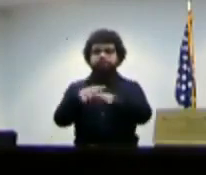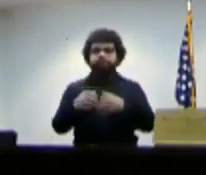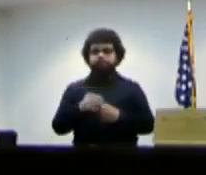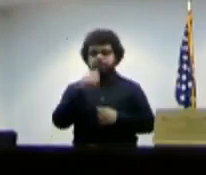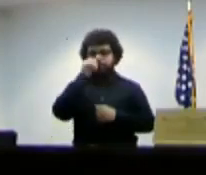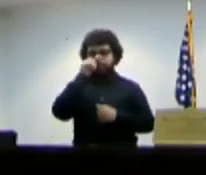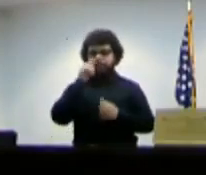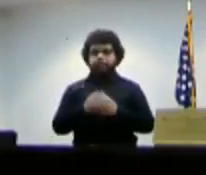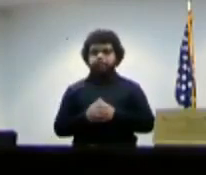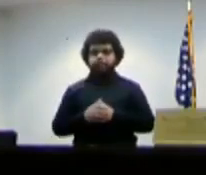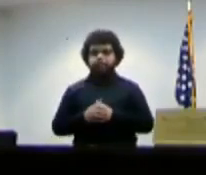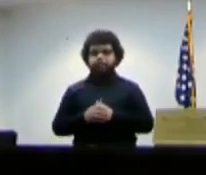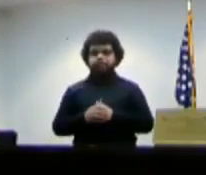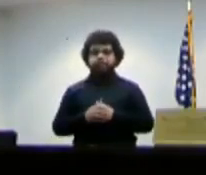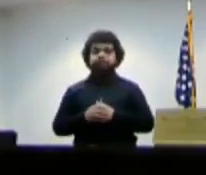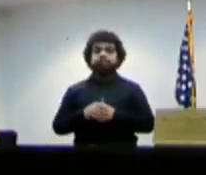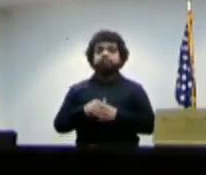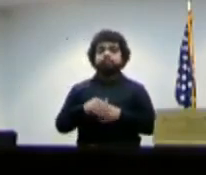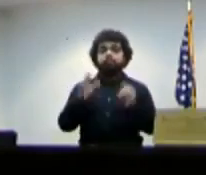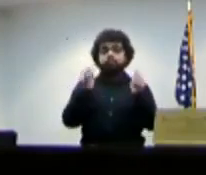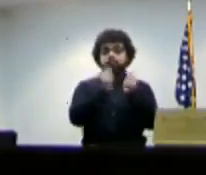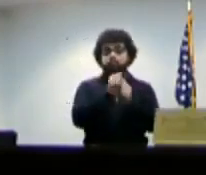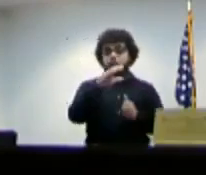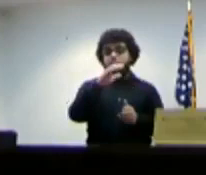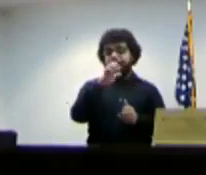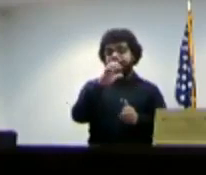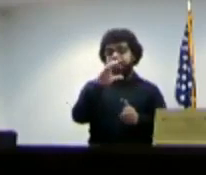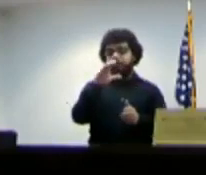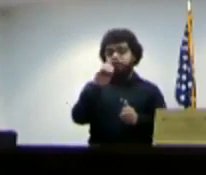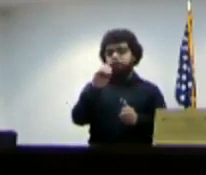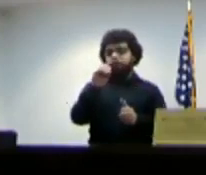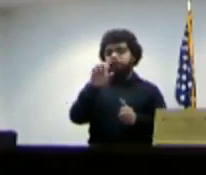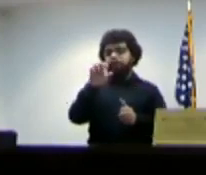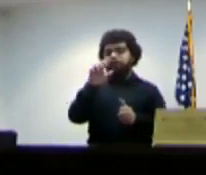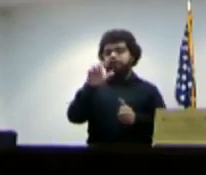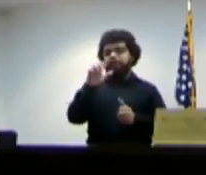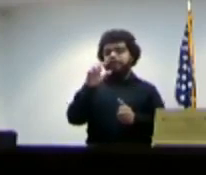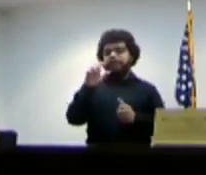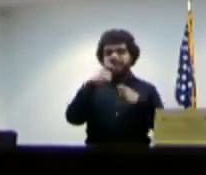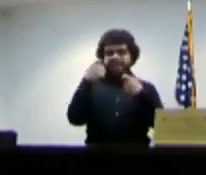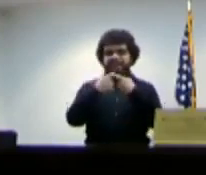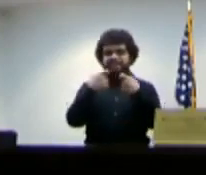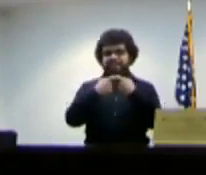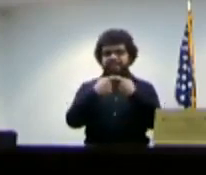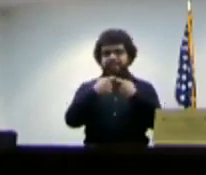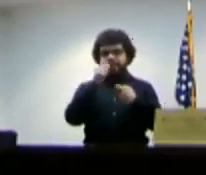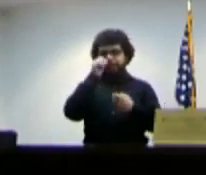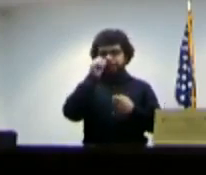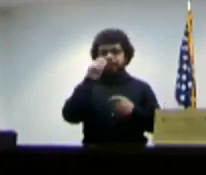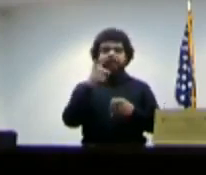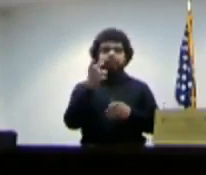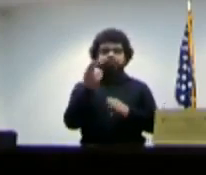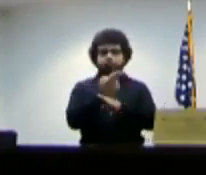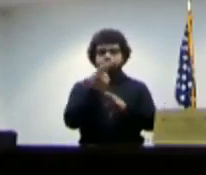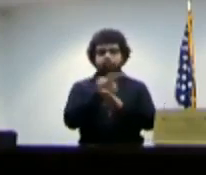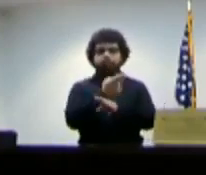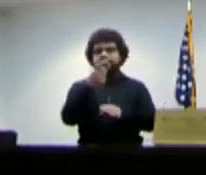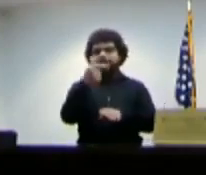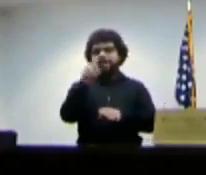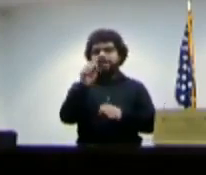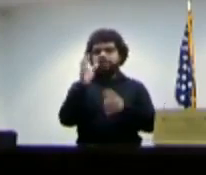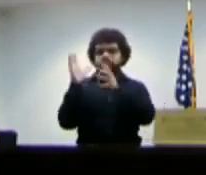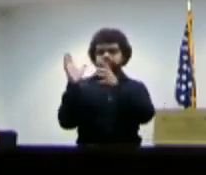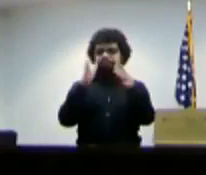En el caso de Ecoeléctrica, tiene unas turbinas de combustión también que queman gas natural, pero tienen la